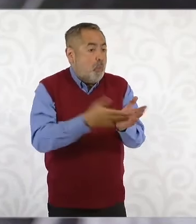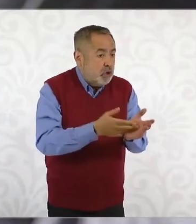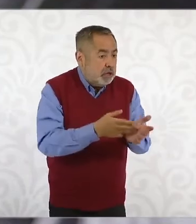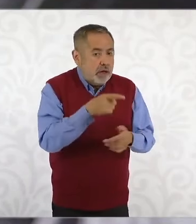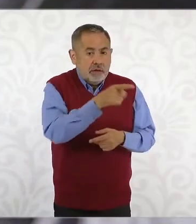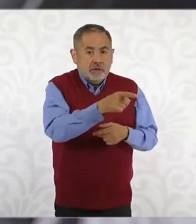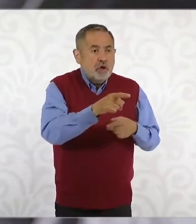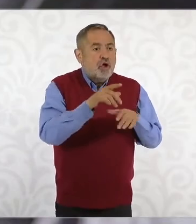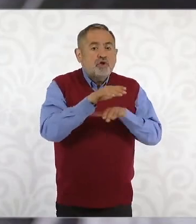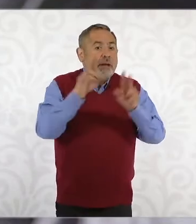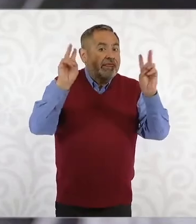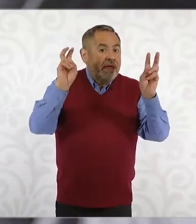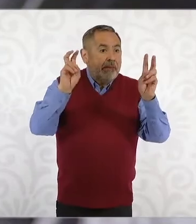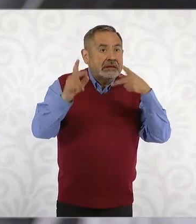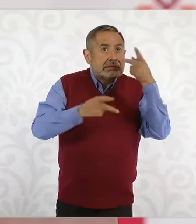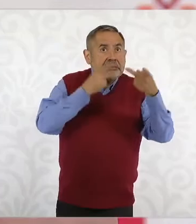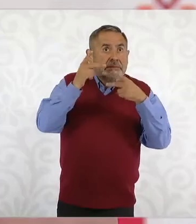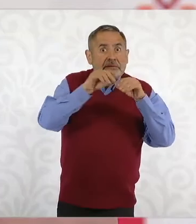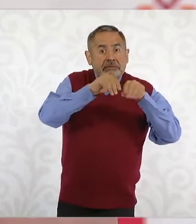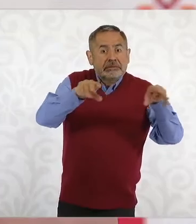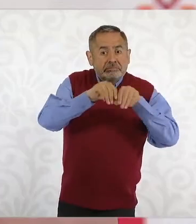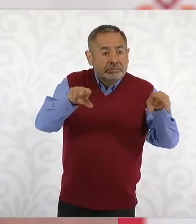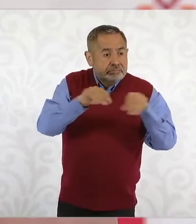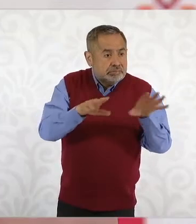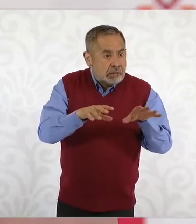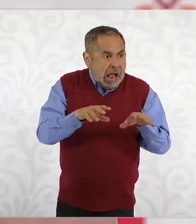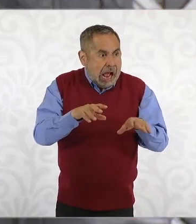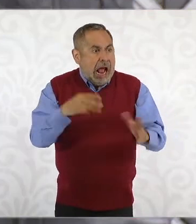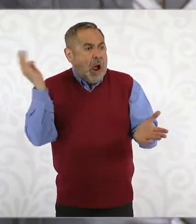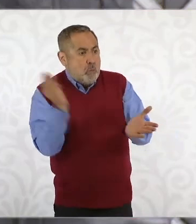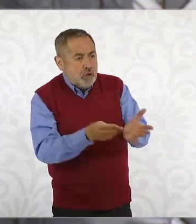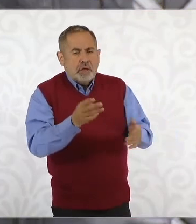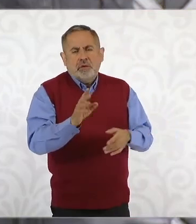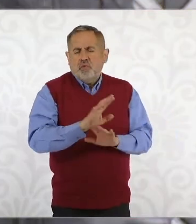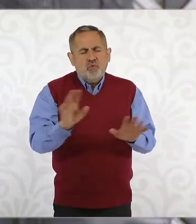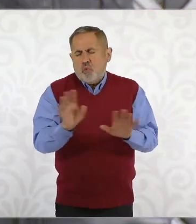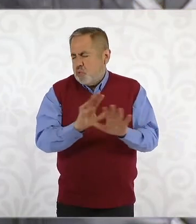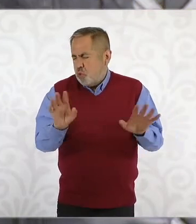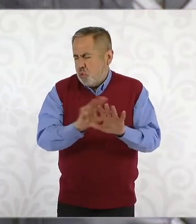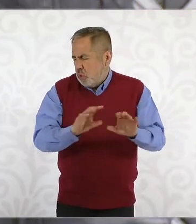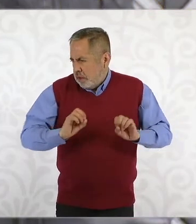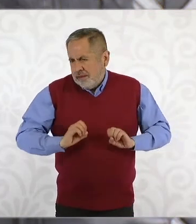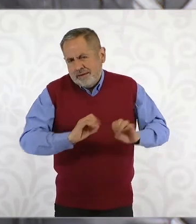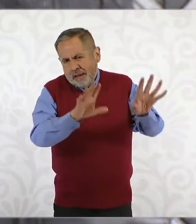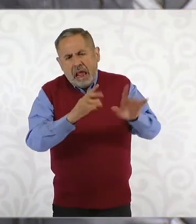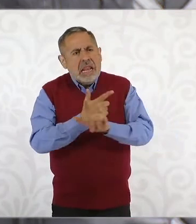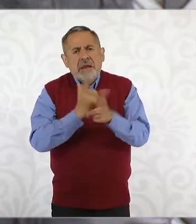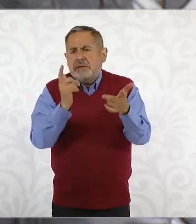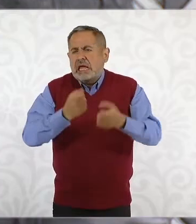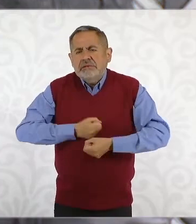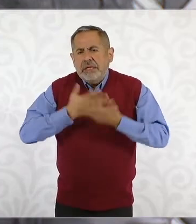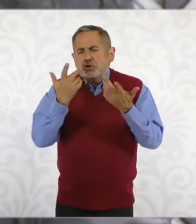el contenido de lo que dice. No, no estamos de acuerdo con ello, porque siempre hemos luchado por la libertad de